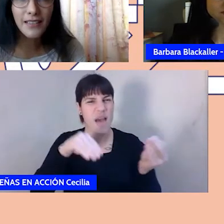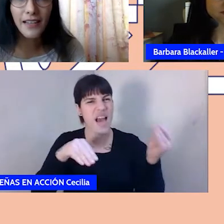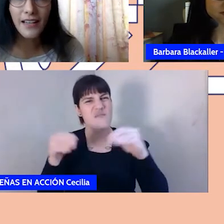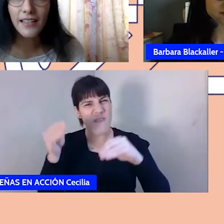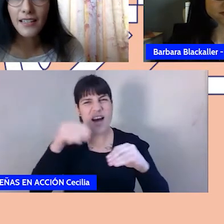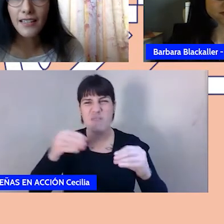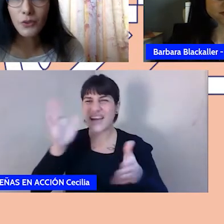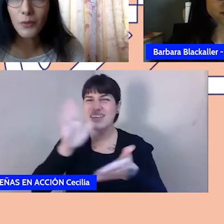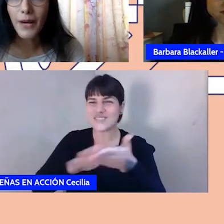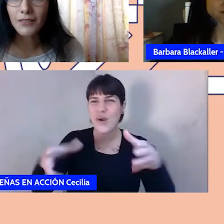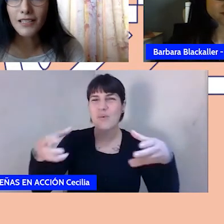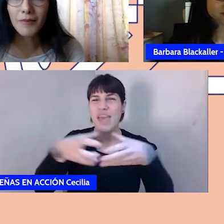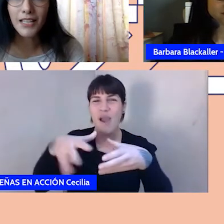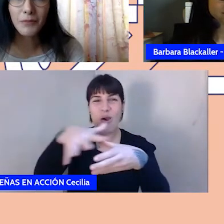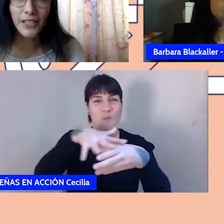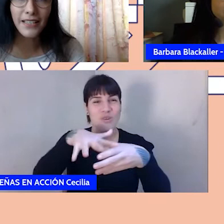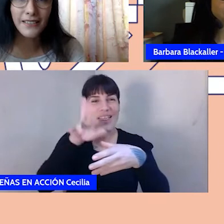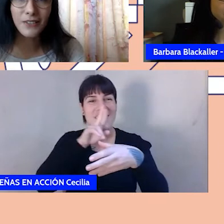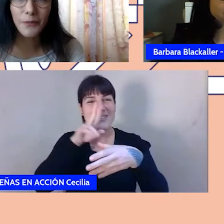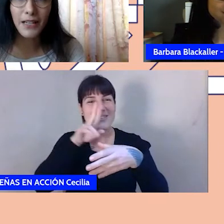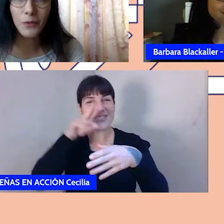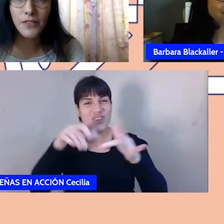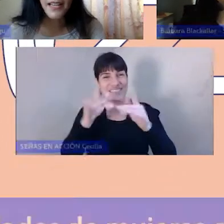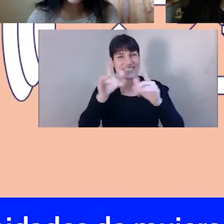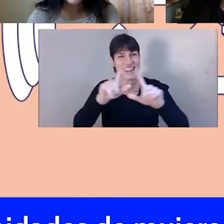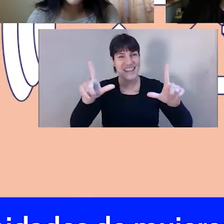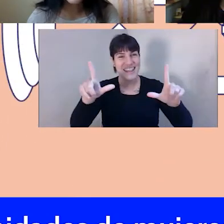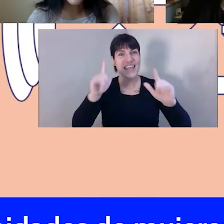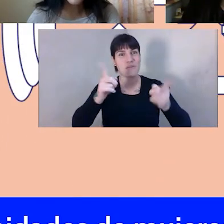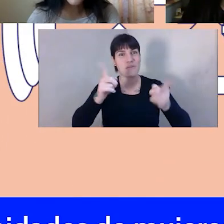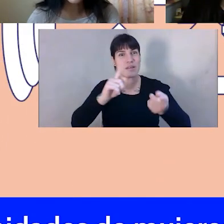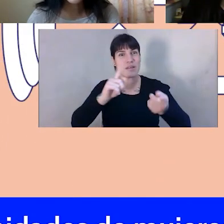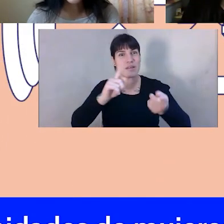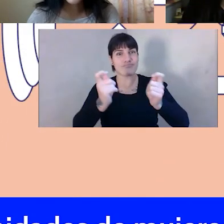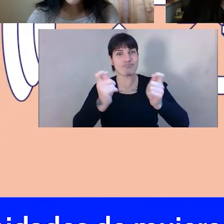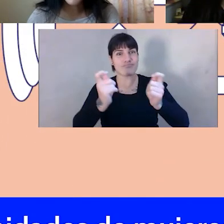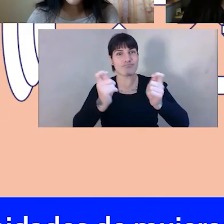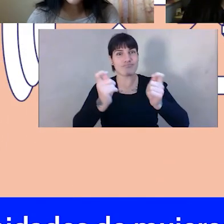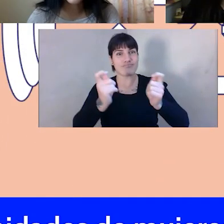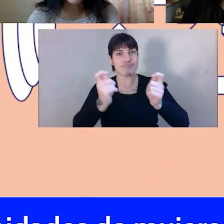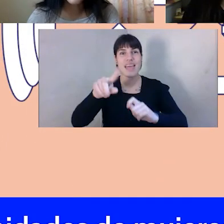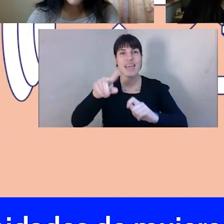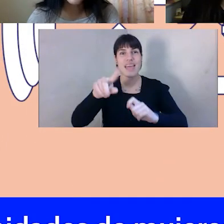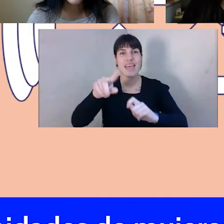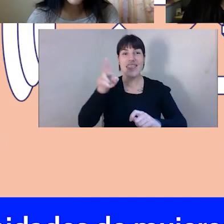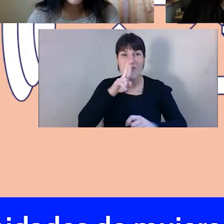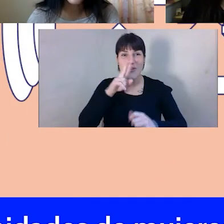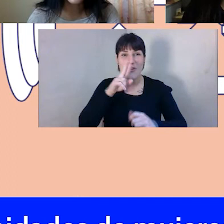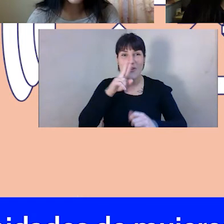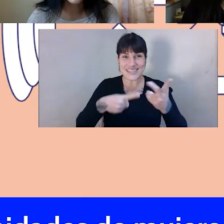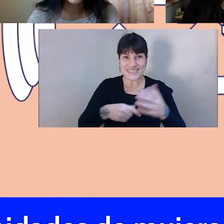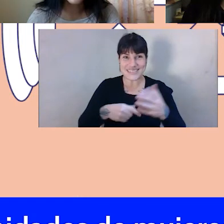en línea y su impacto en la vida de mujeres, ¿no? Para impulsar y empujar a un mundo que sea más